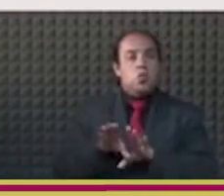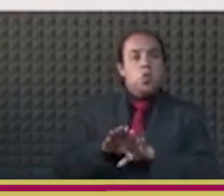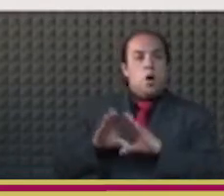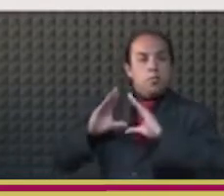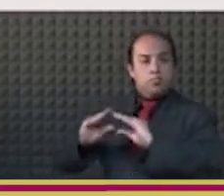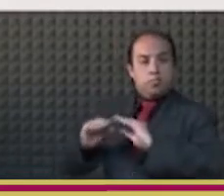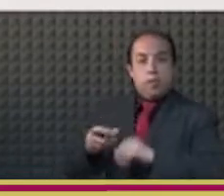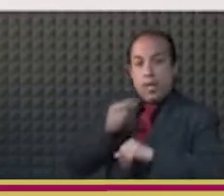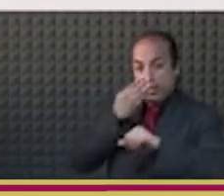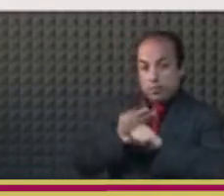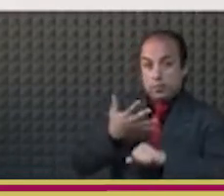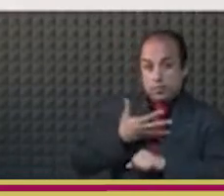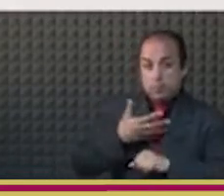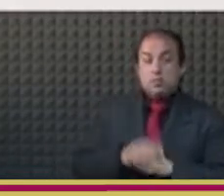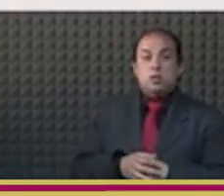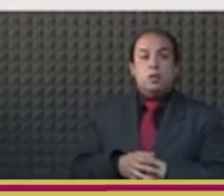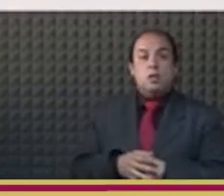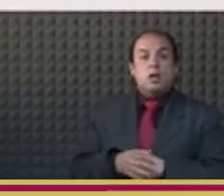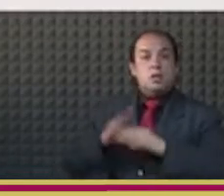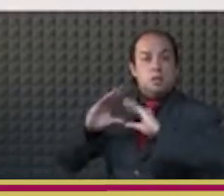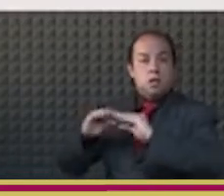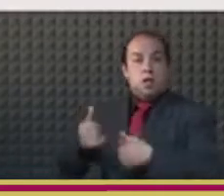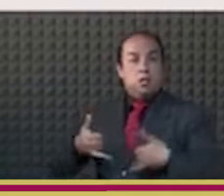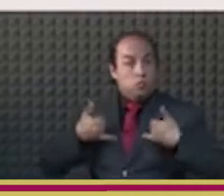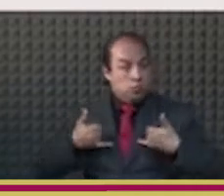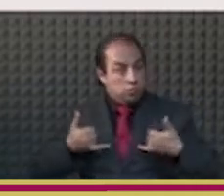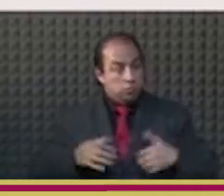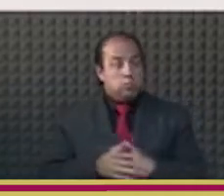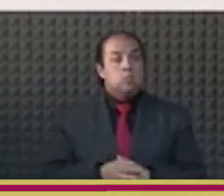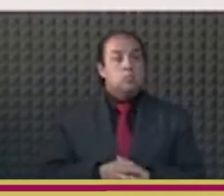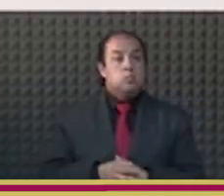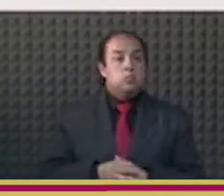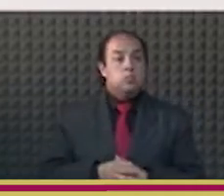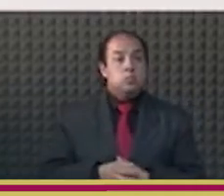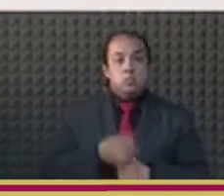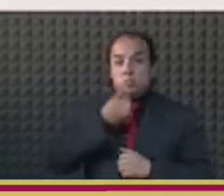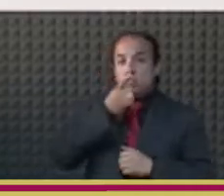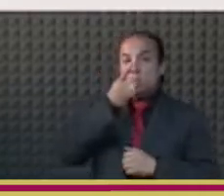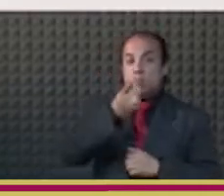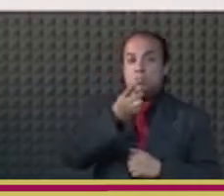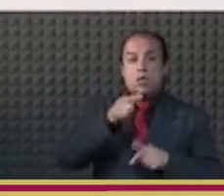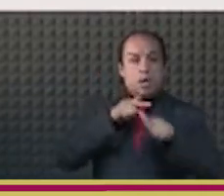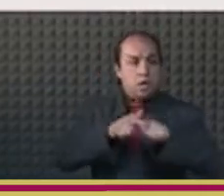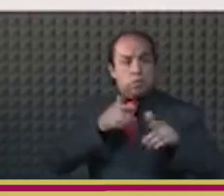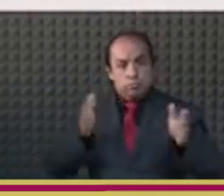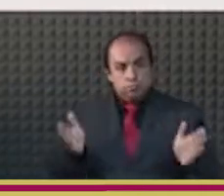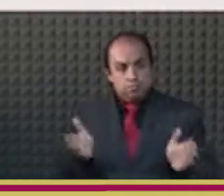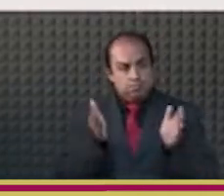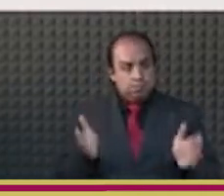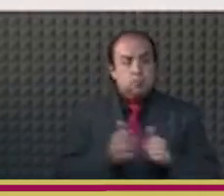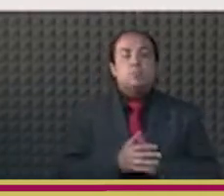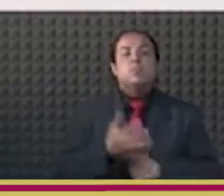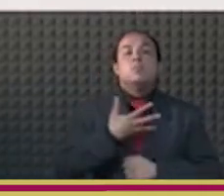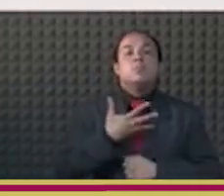hacerse responsables y a cargo de la formación de los jóvenes, y en ese sentido pues decirles que seguimos adelante